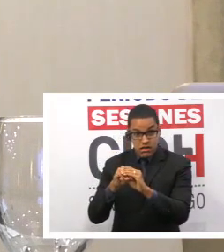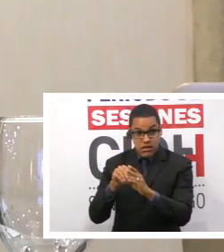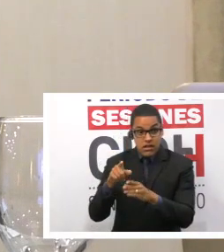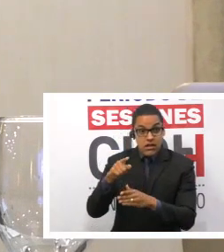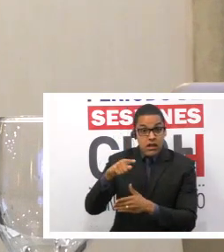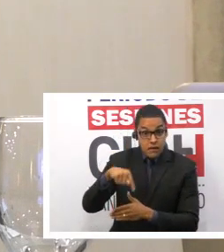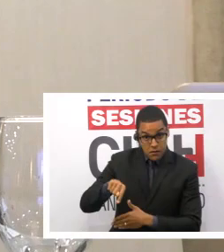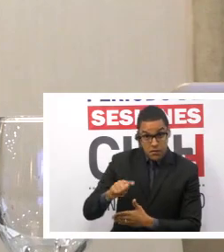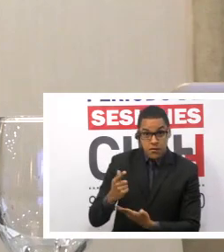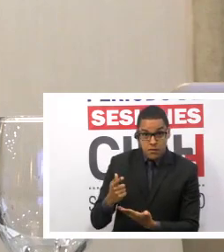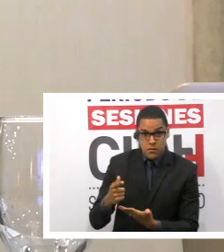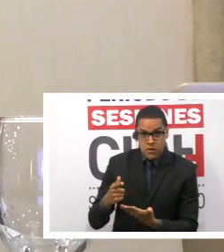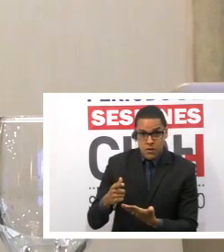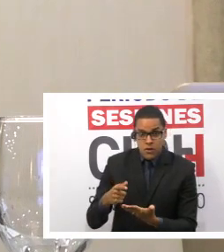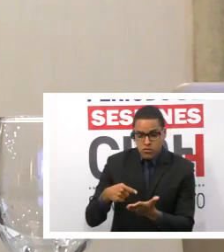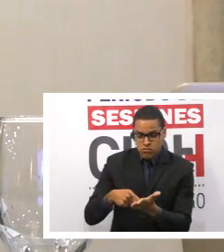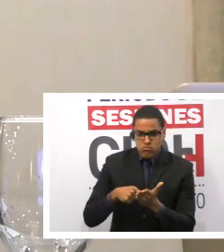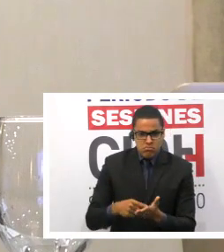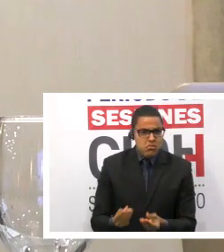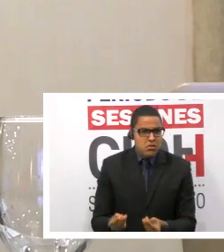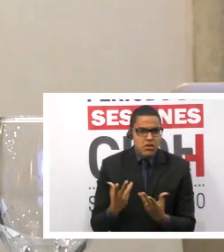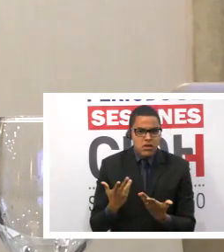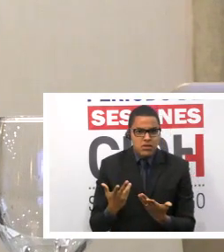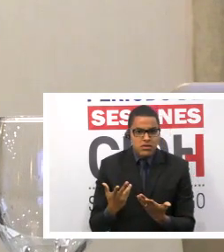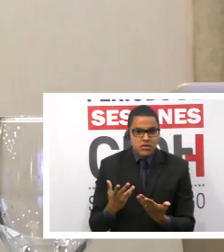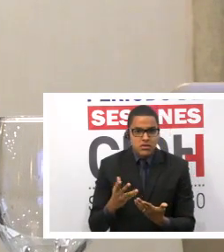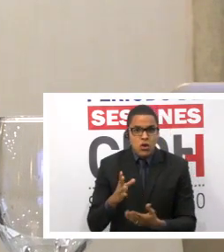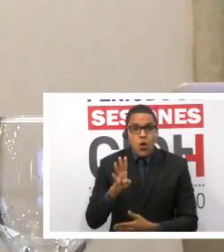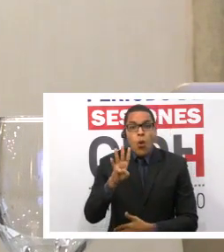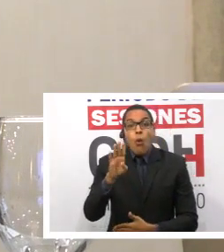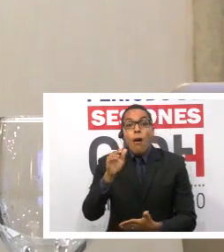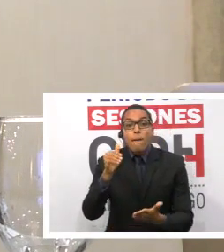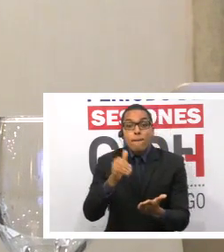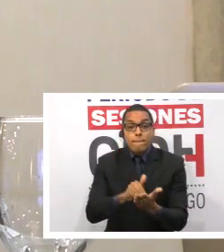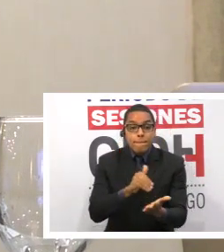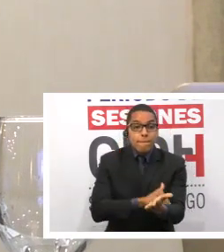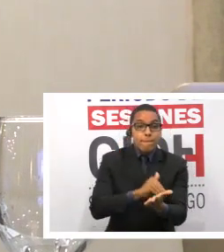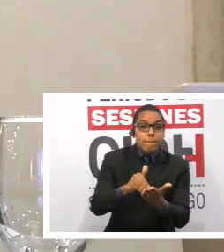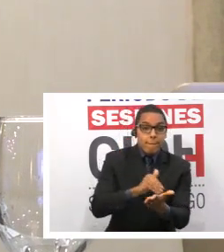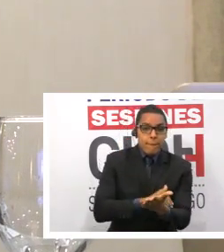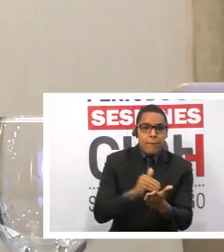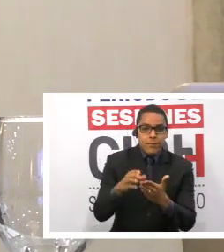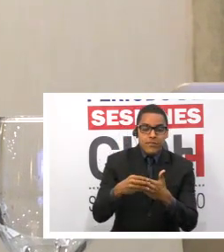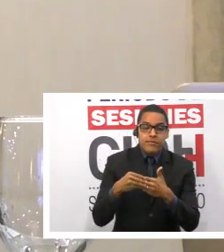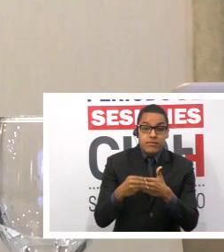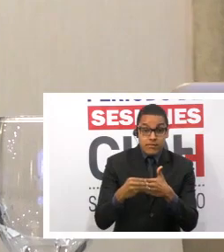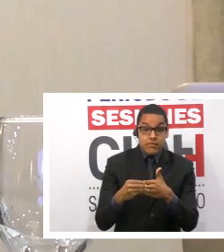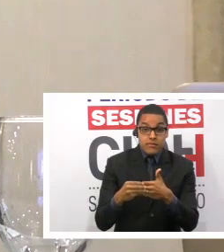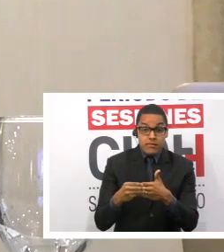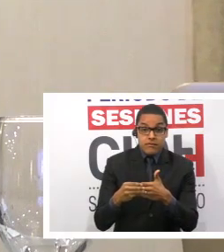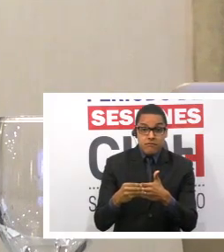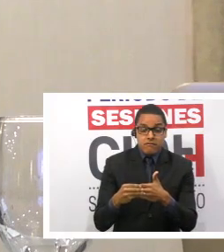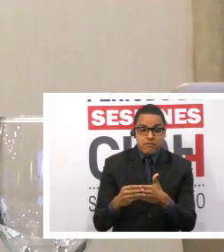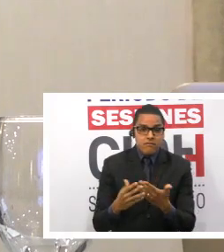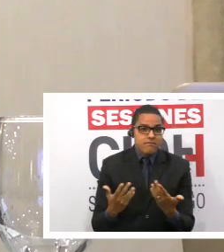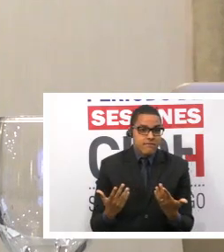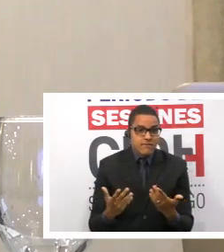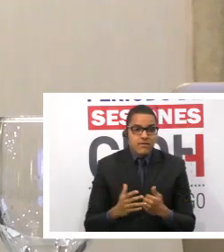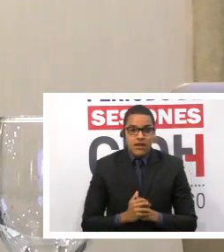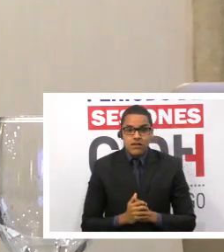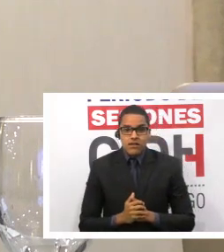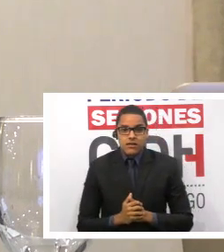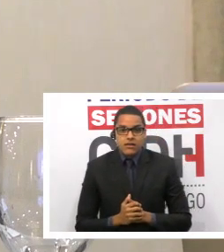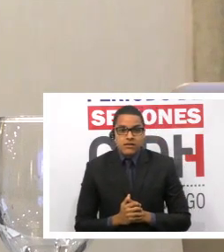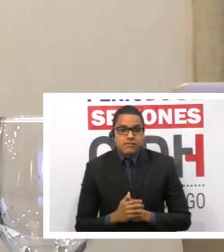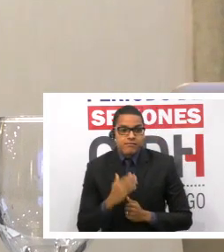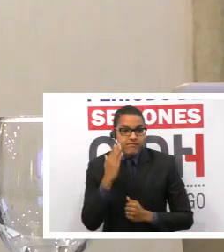de dólares y superior a todo el financiamiento público para toda la salud a su vez las pérdidas por evasión tributaria y contrabando se